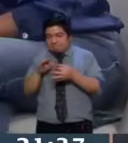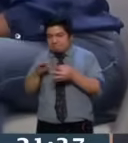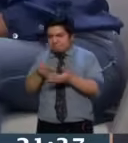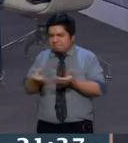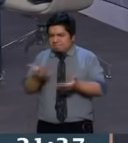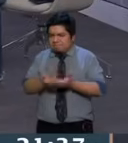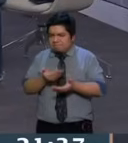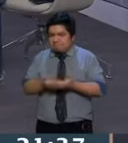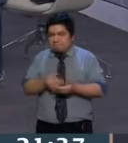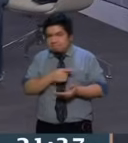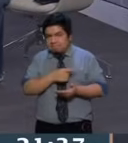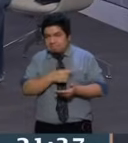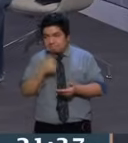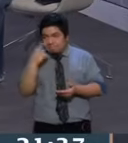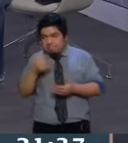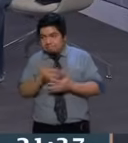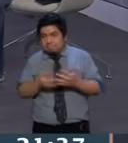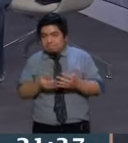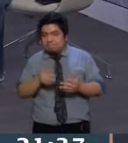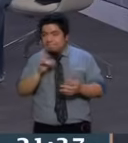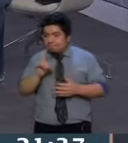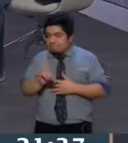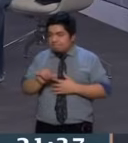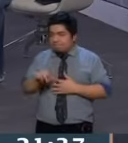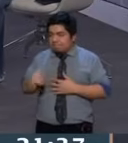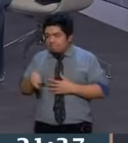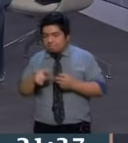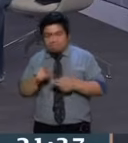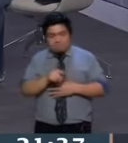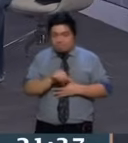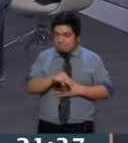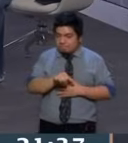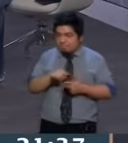se ha dinero. hecho. Solo Esa es para una evaluación aclarar, muy pobre de todo Si lo que se ha gustas, hecho. Dani, y después Ana Francis que nos Sí. cuentes también